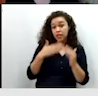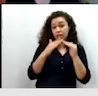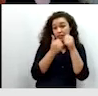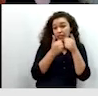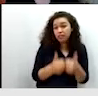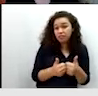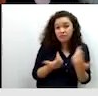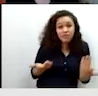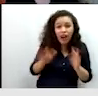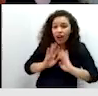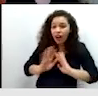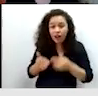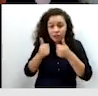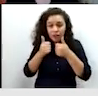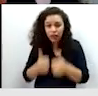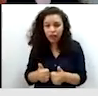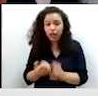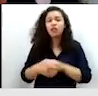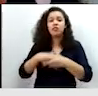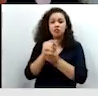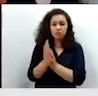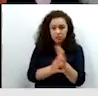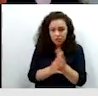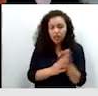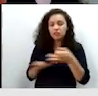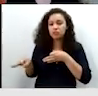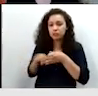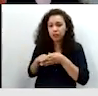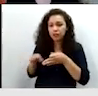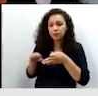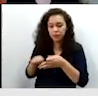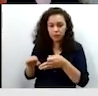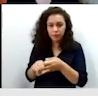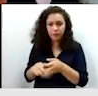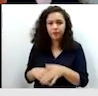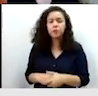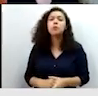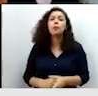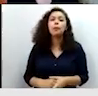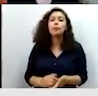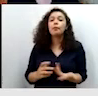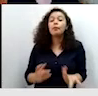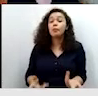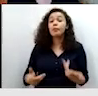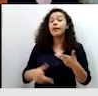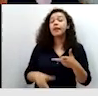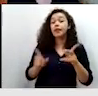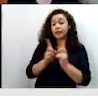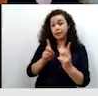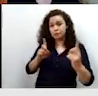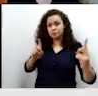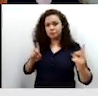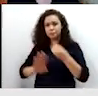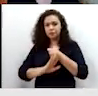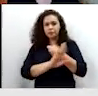casa. Estarme lavando y desinfectando de forma constante las manos, siempre mantener una distancia social,